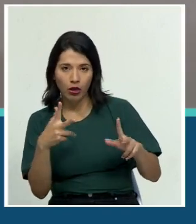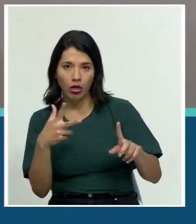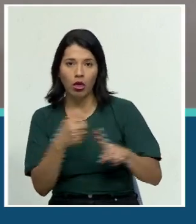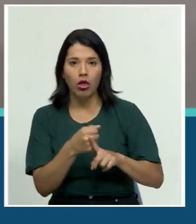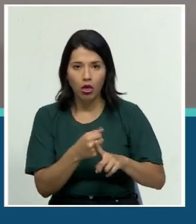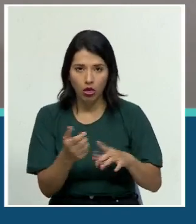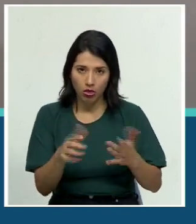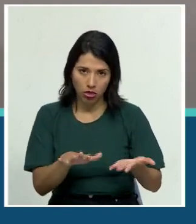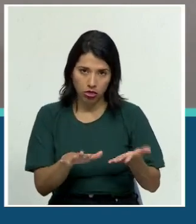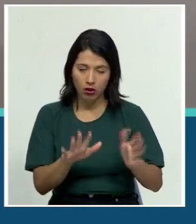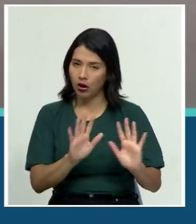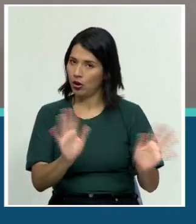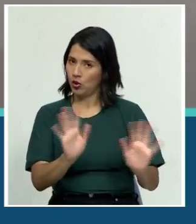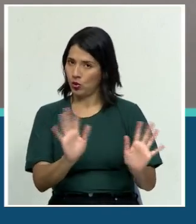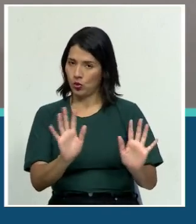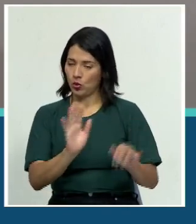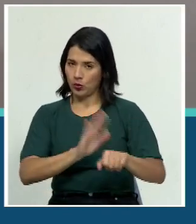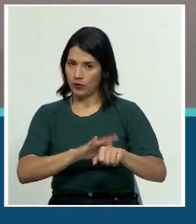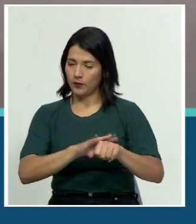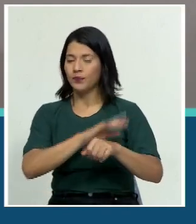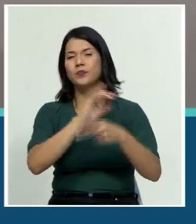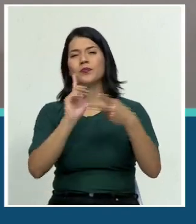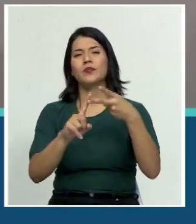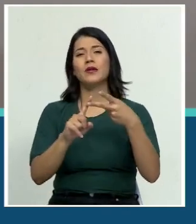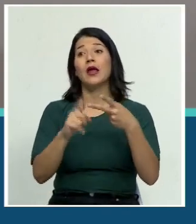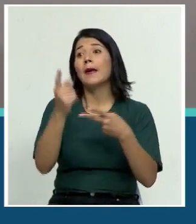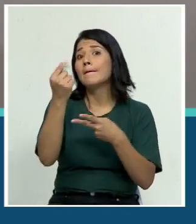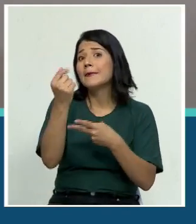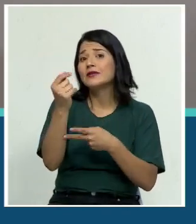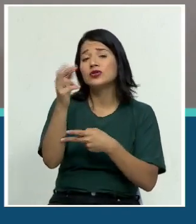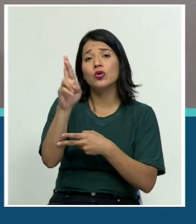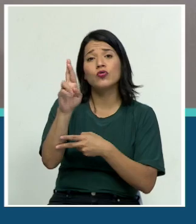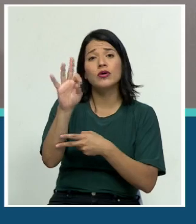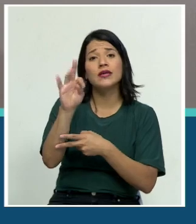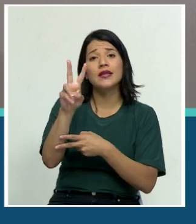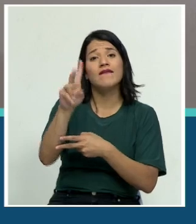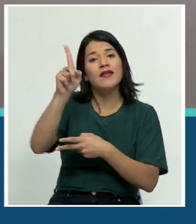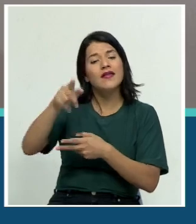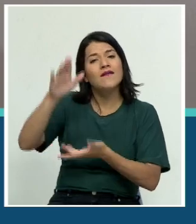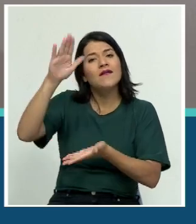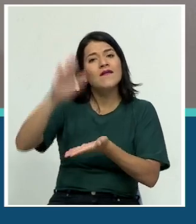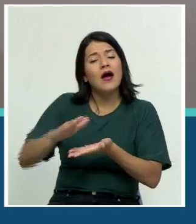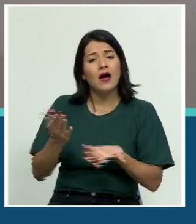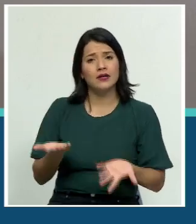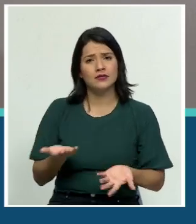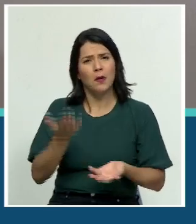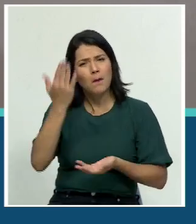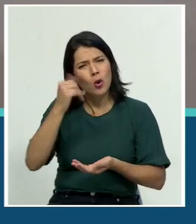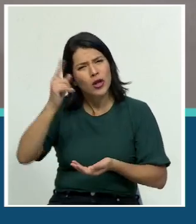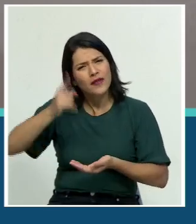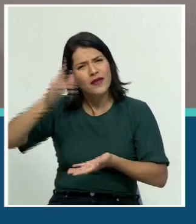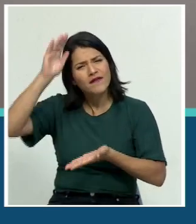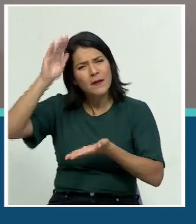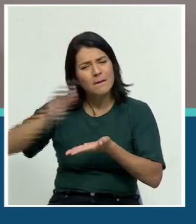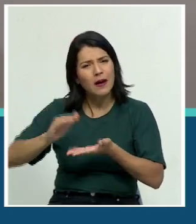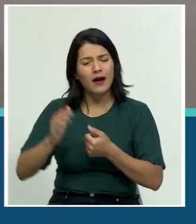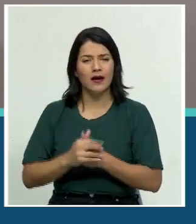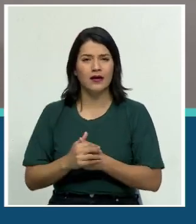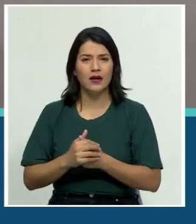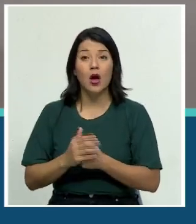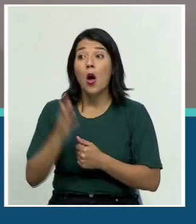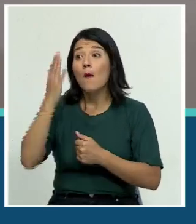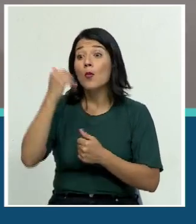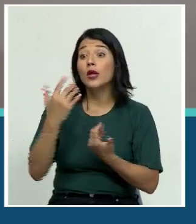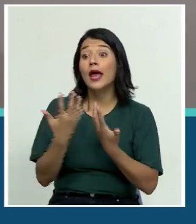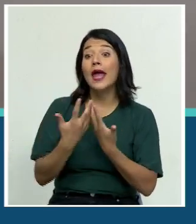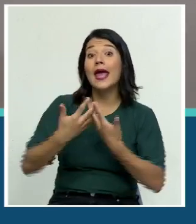es que el precio de eso tiene que bajar. ¿Por qué tiene que bajar? Porque quien dé el servicio